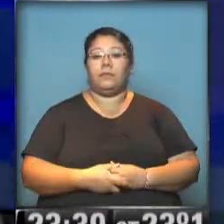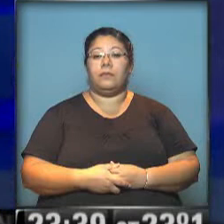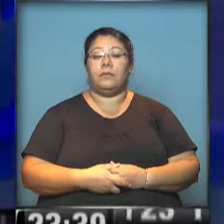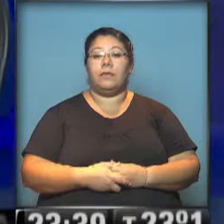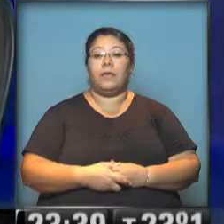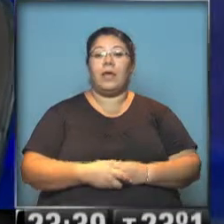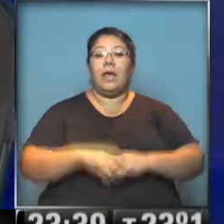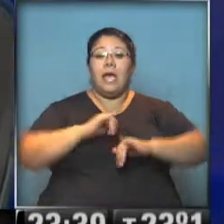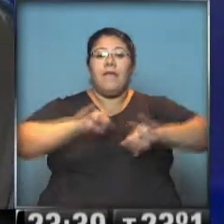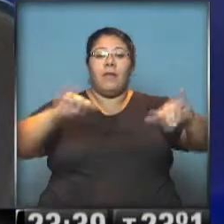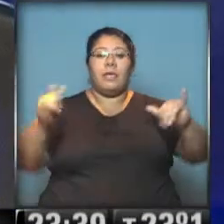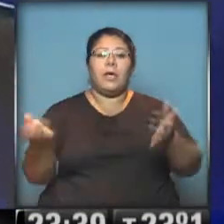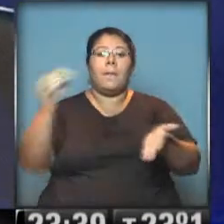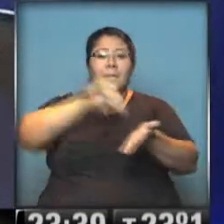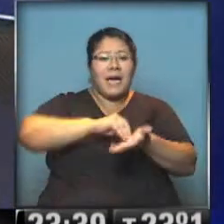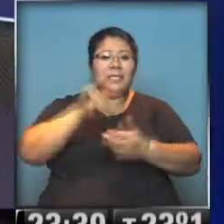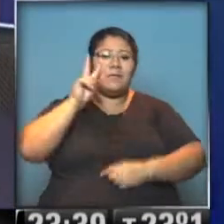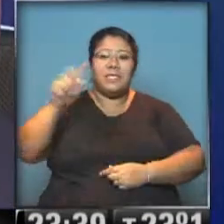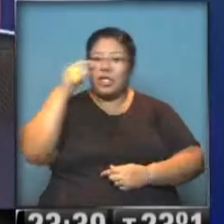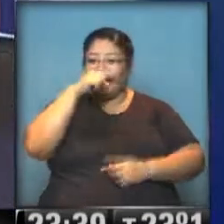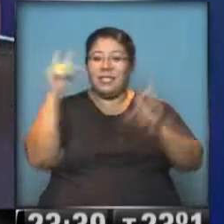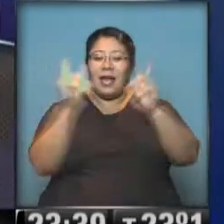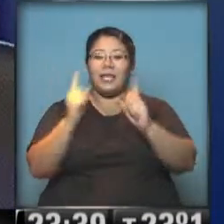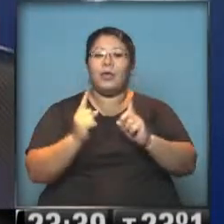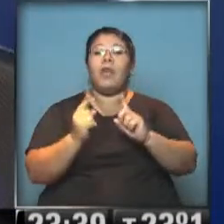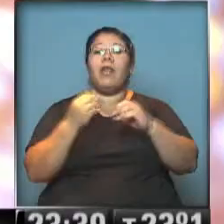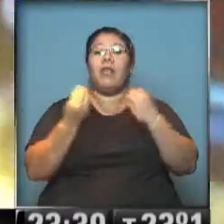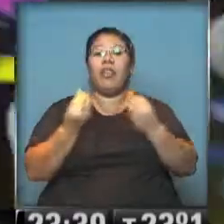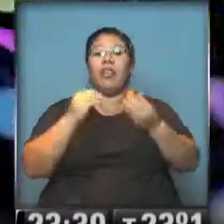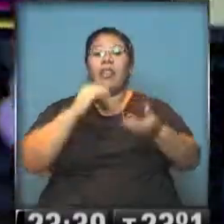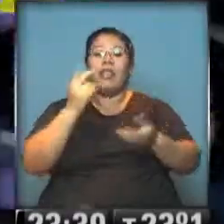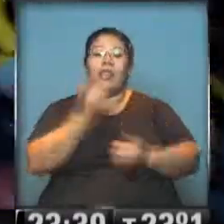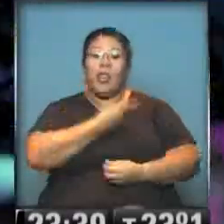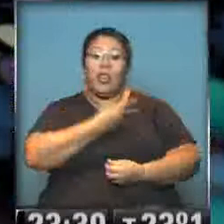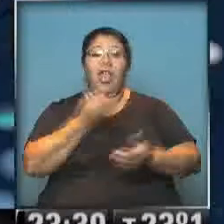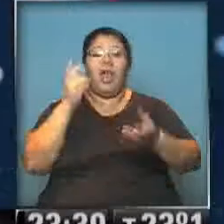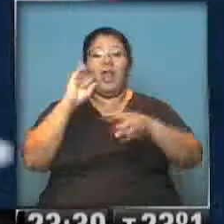Tenemos más información aquí en Visión 7 Resumen con nuestro picado de noticias.